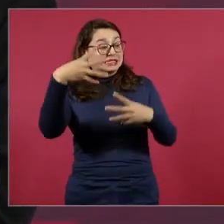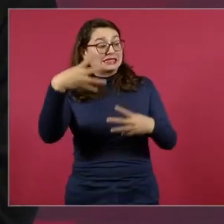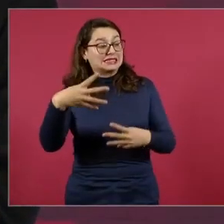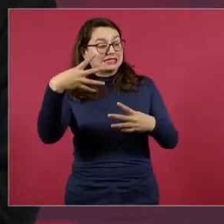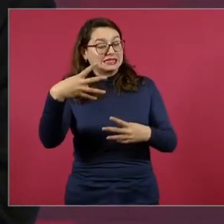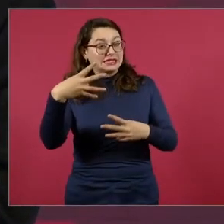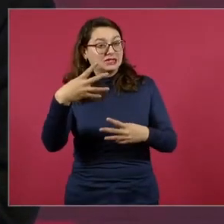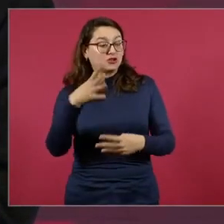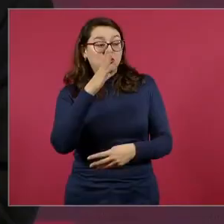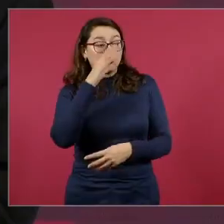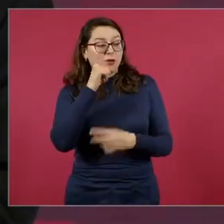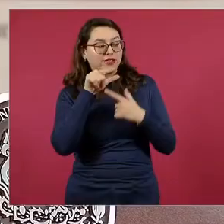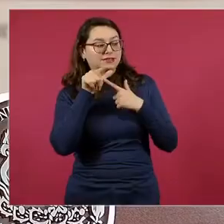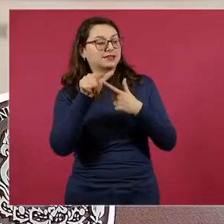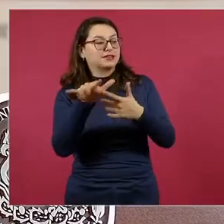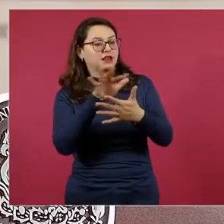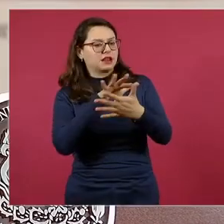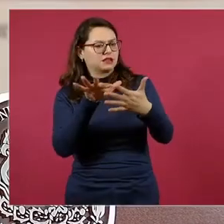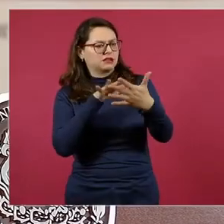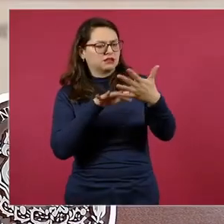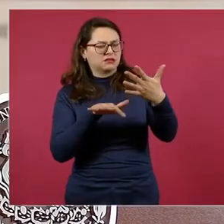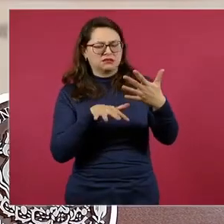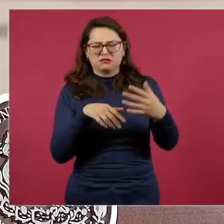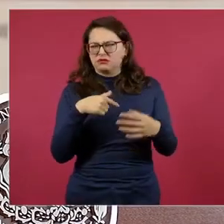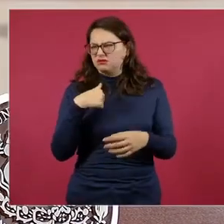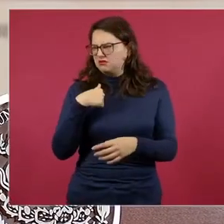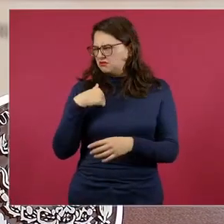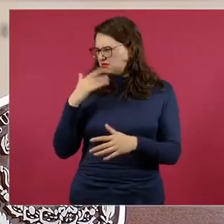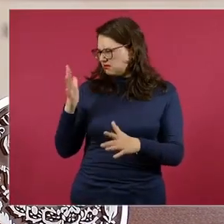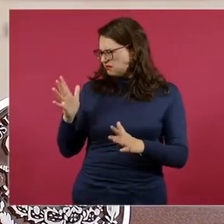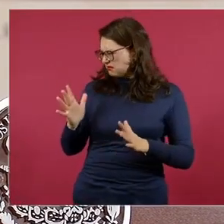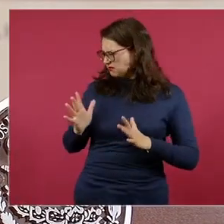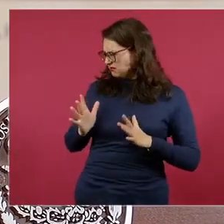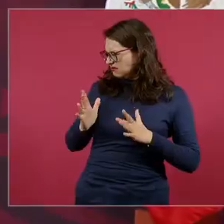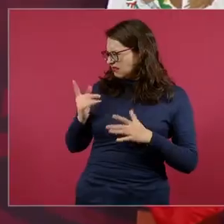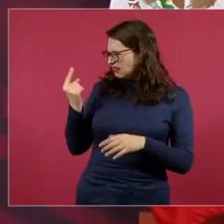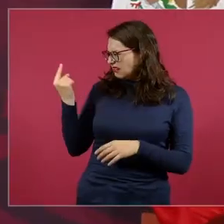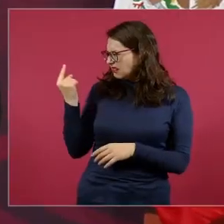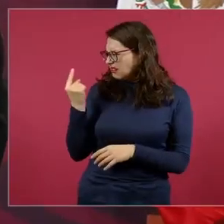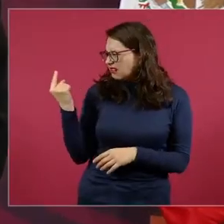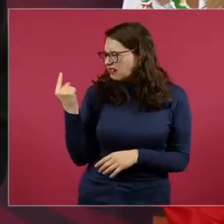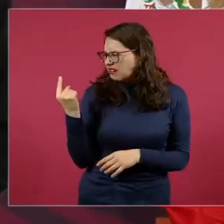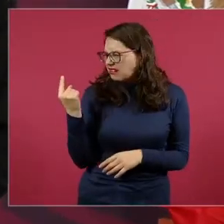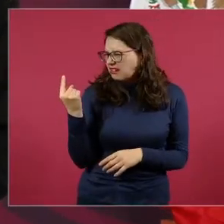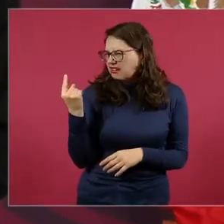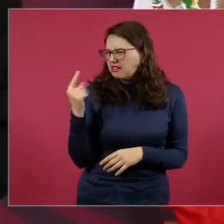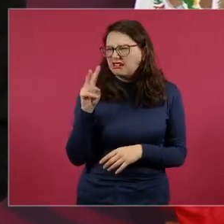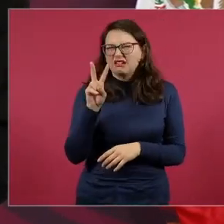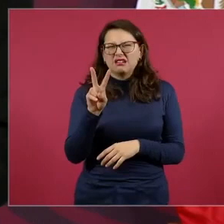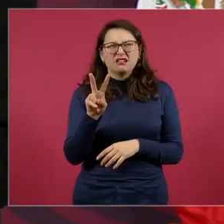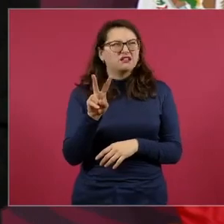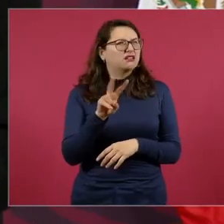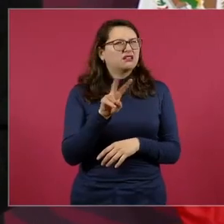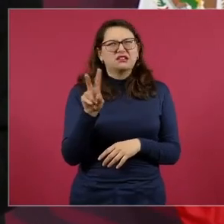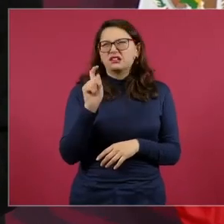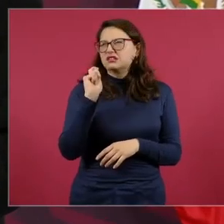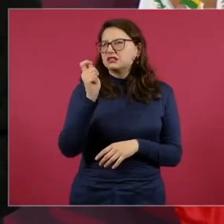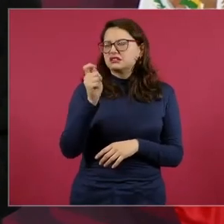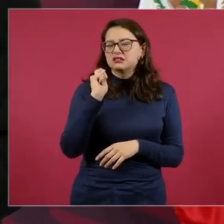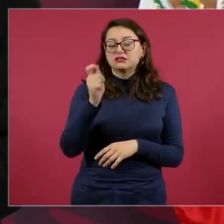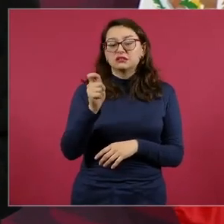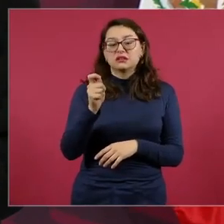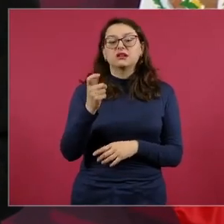el teleprompter. ¿Qué es el teleprompter? Es que esto también ayuda mucho.